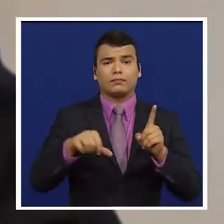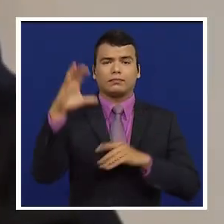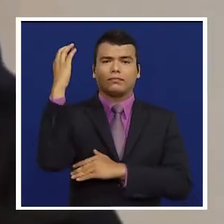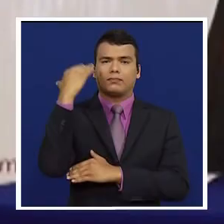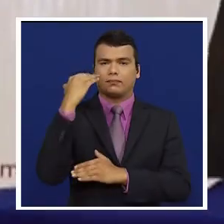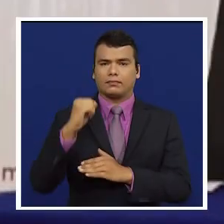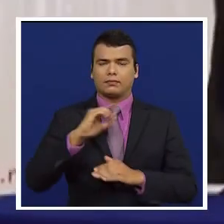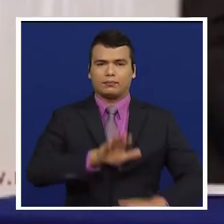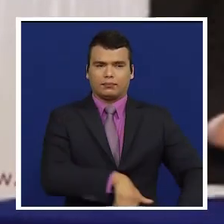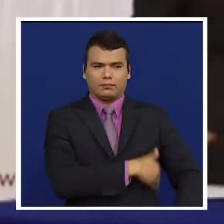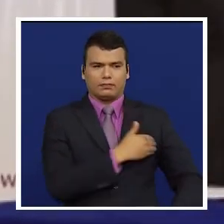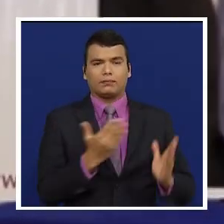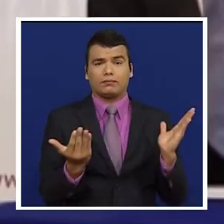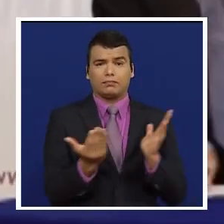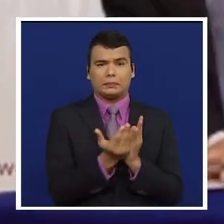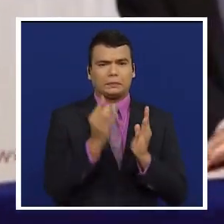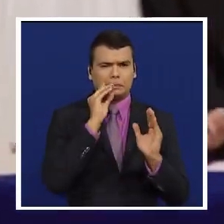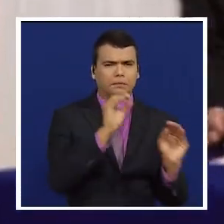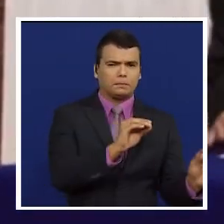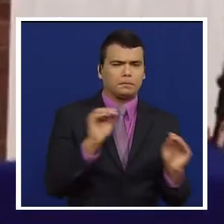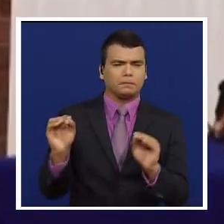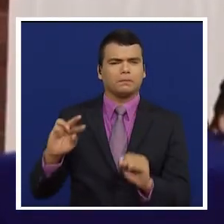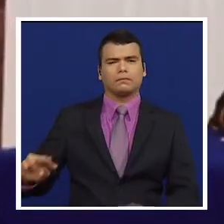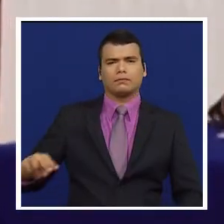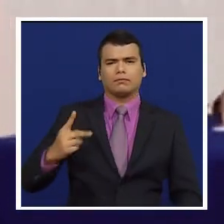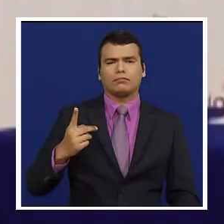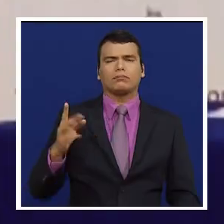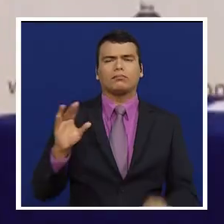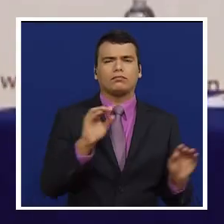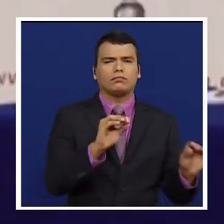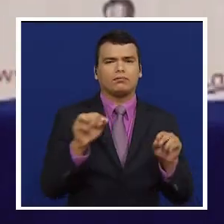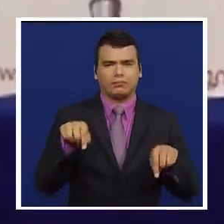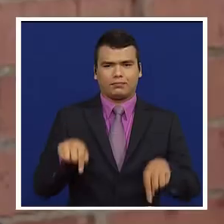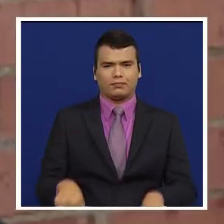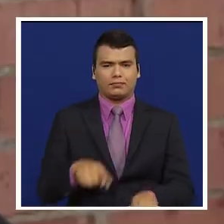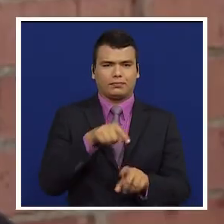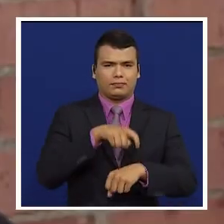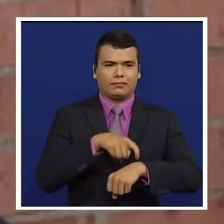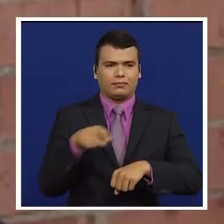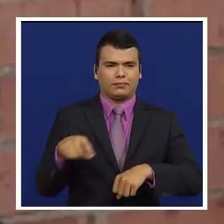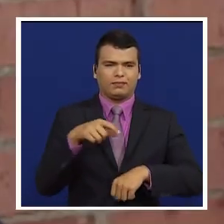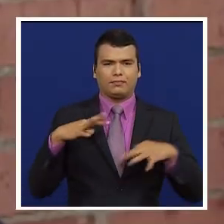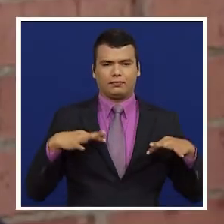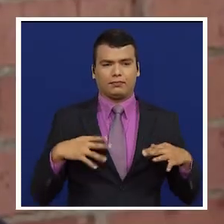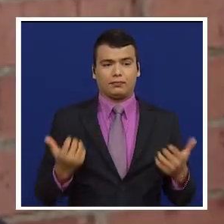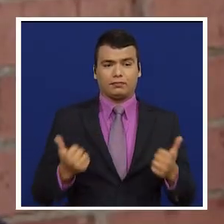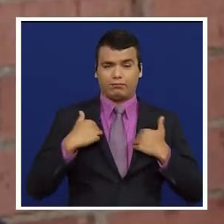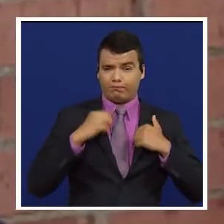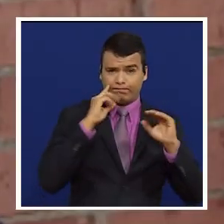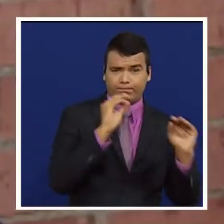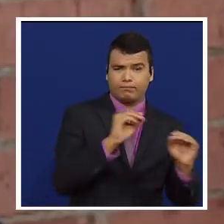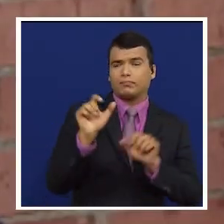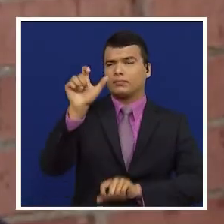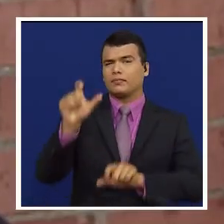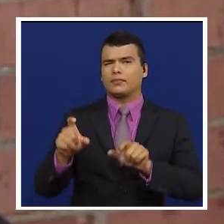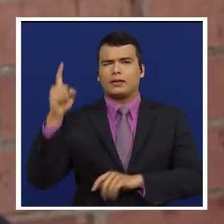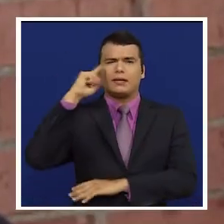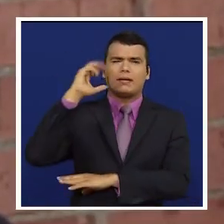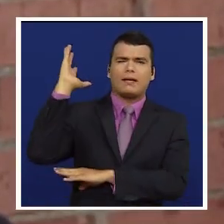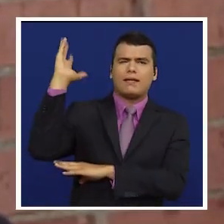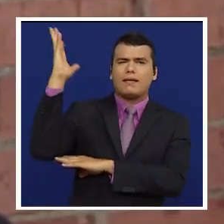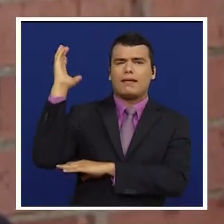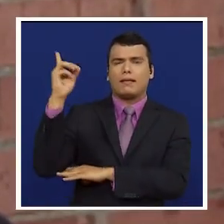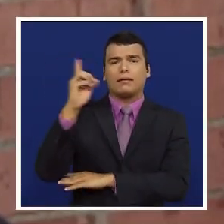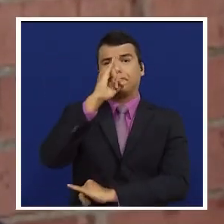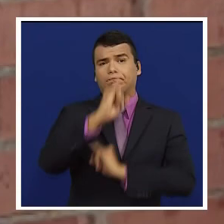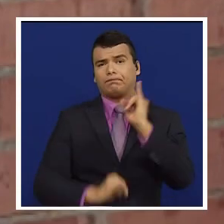Gina Parodi, da inicio a la segunda versión de la Escuela Internacional de Verano. Lo que hacemos es traer conferencistas internacionales que se